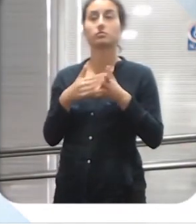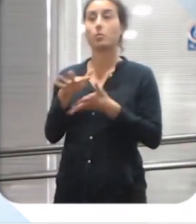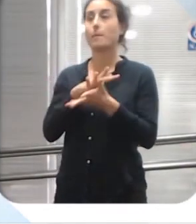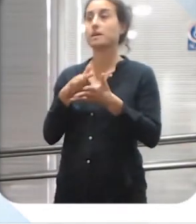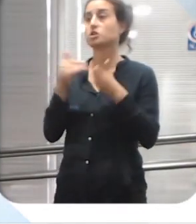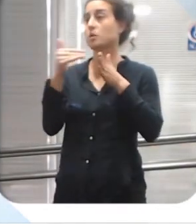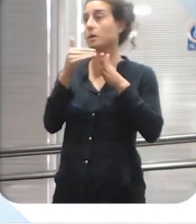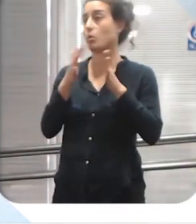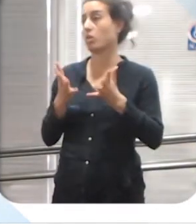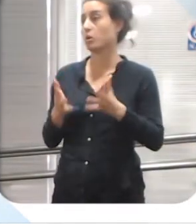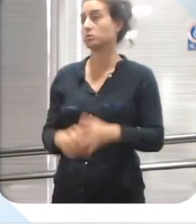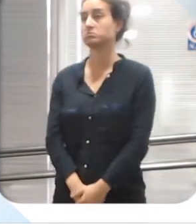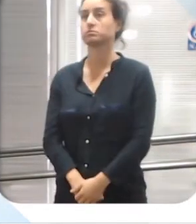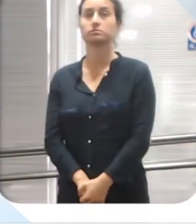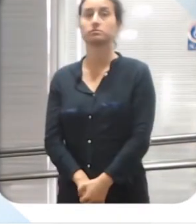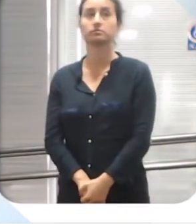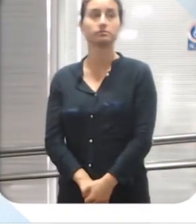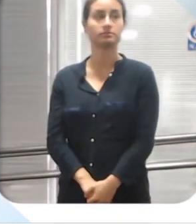preguntas.